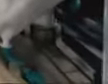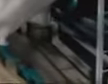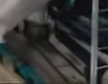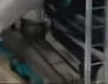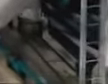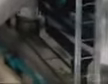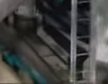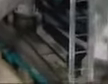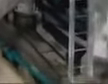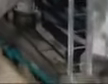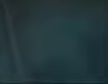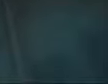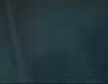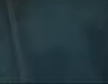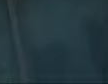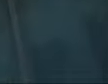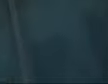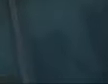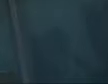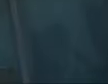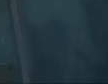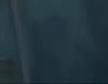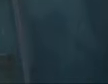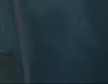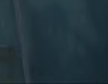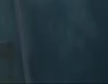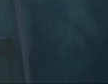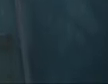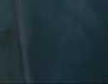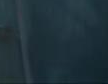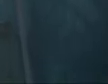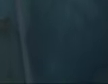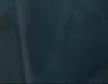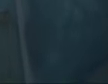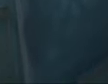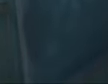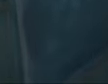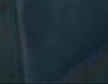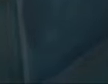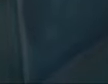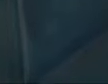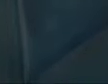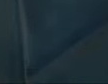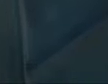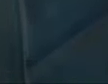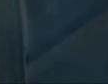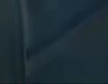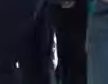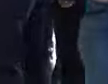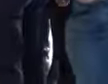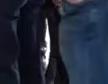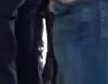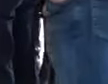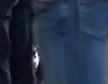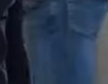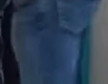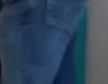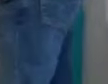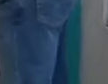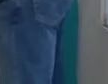de motores y esta unidad de respaldo de potencia que conocemos como la planta